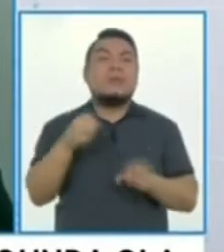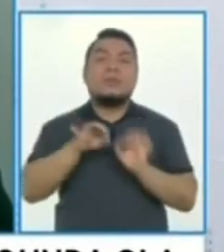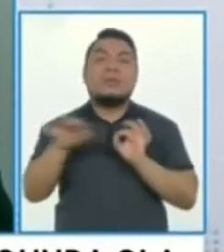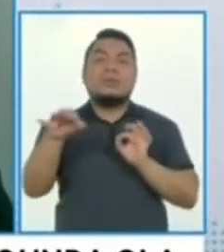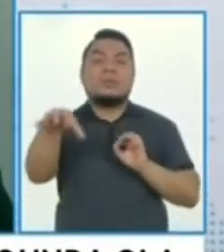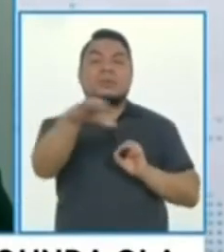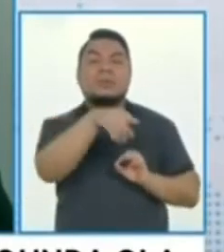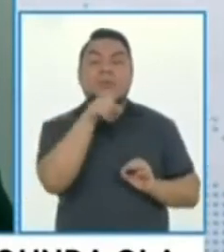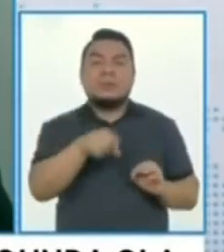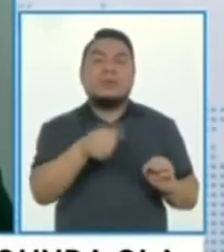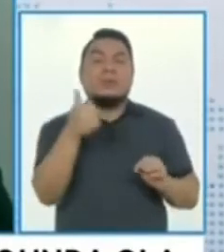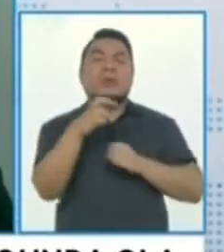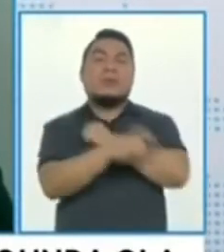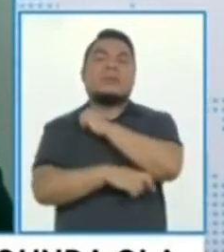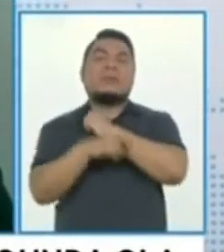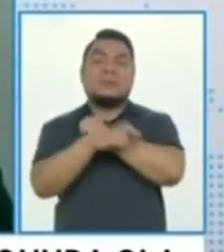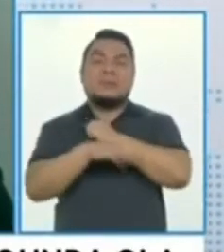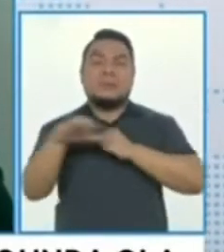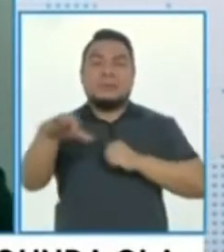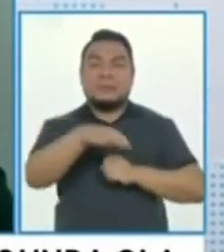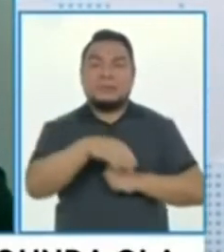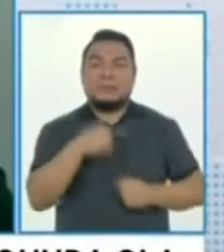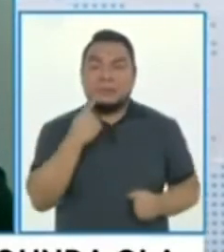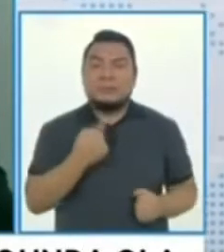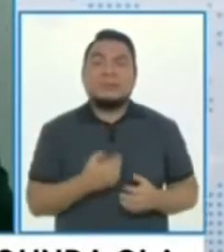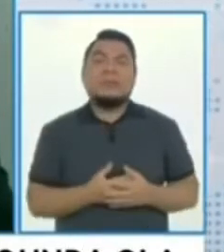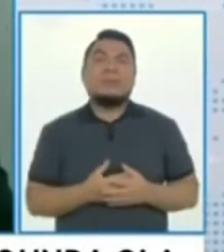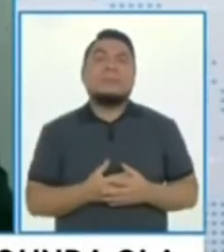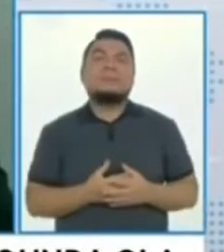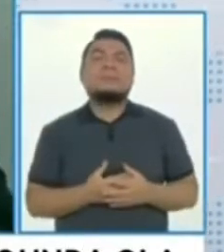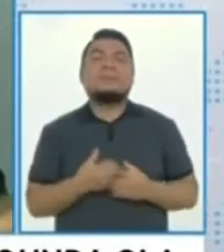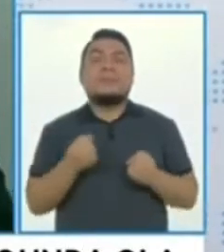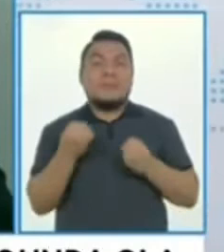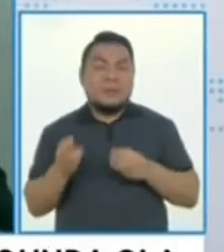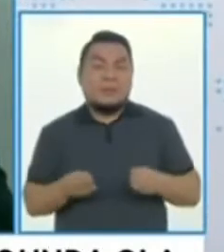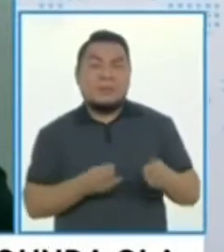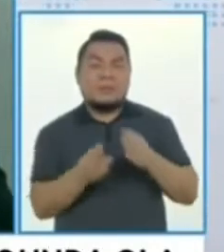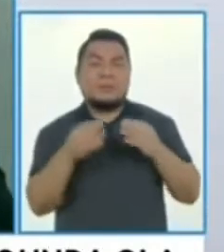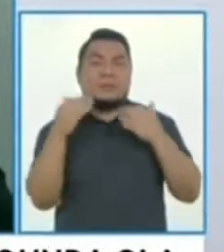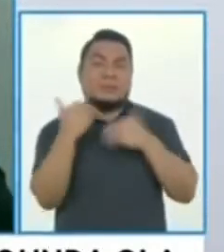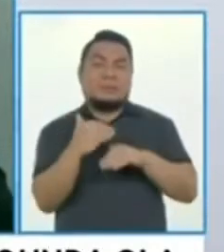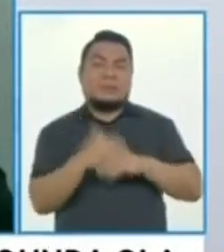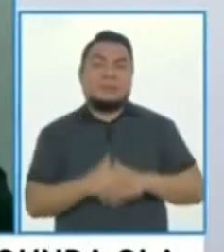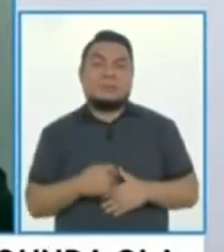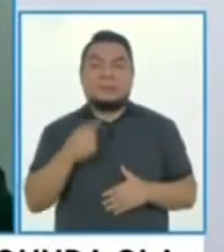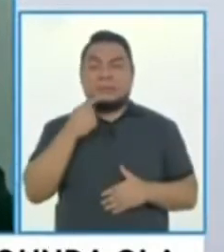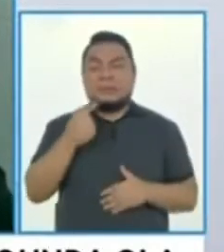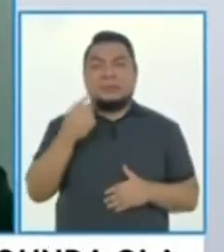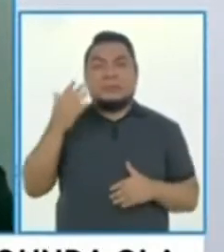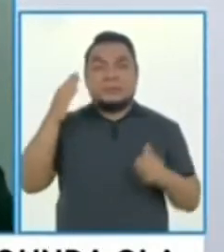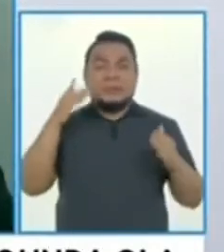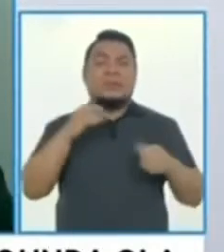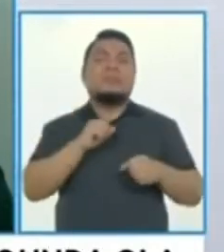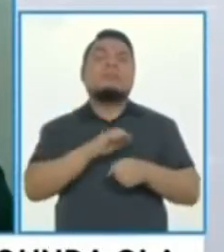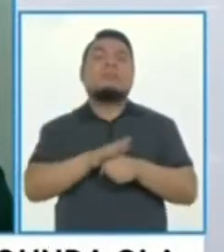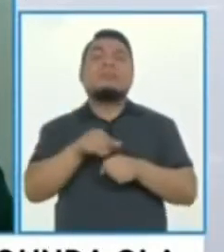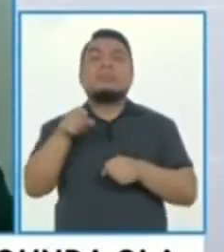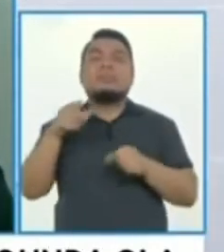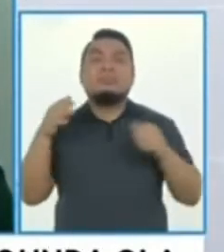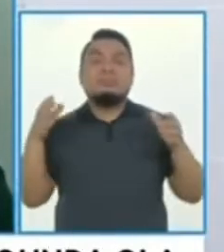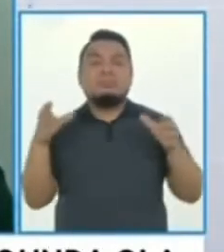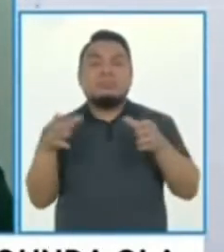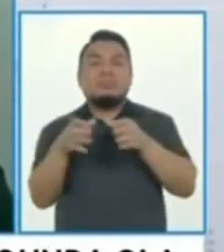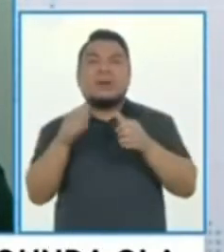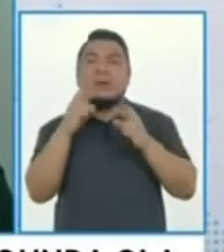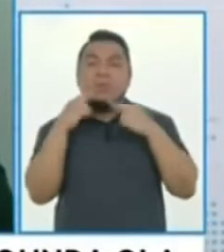regiones en otros países de la región y de alguna forma limita los focos infecciosos que son las reuniones,